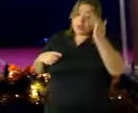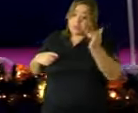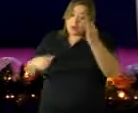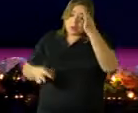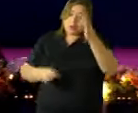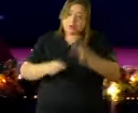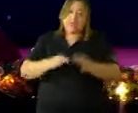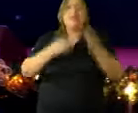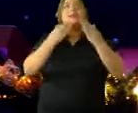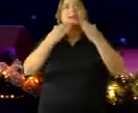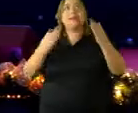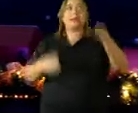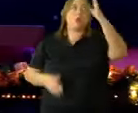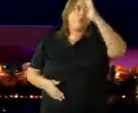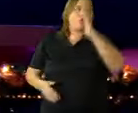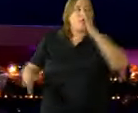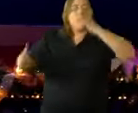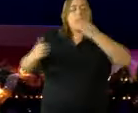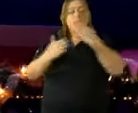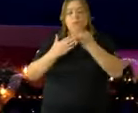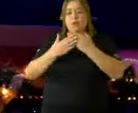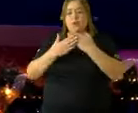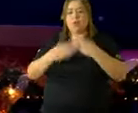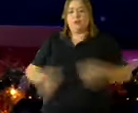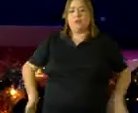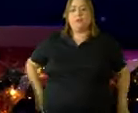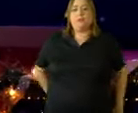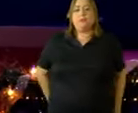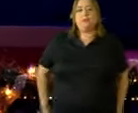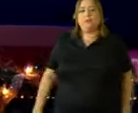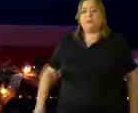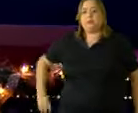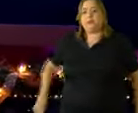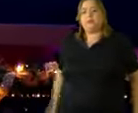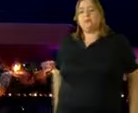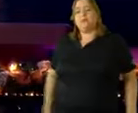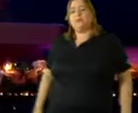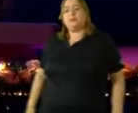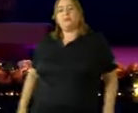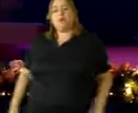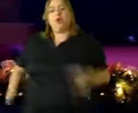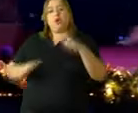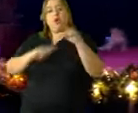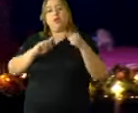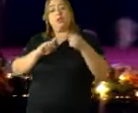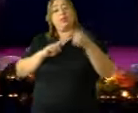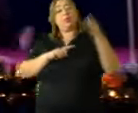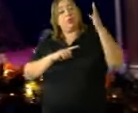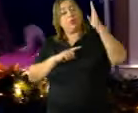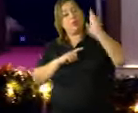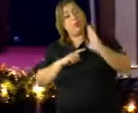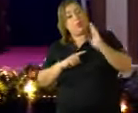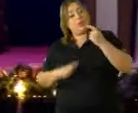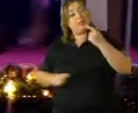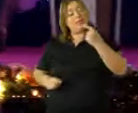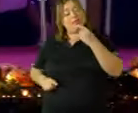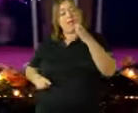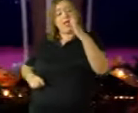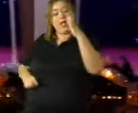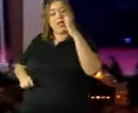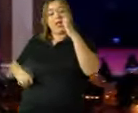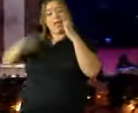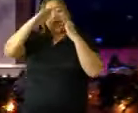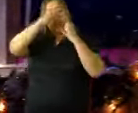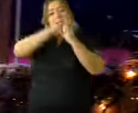Dios es tan bueno, Dios es tan bueno, que cuando Dios le dice a Elías, la